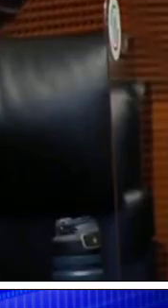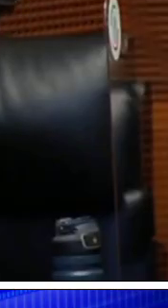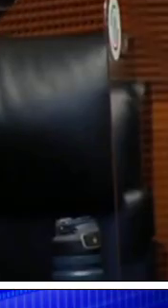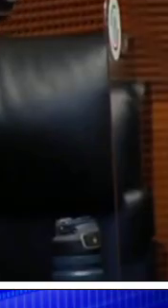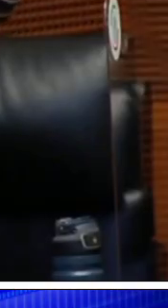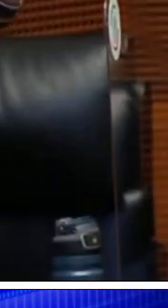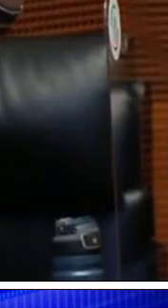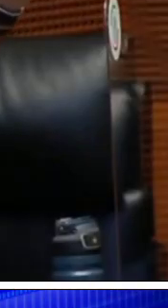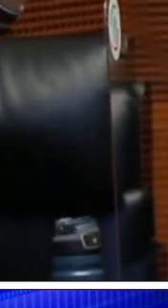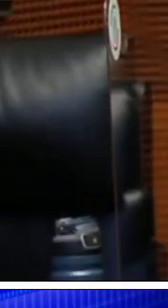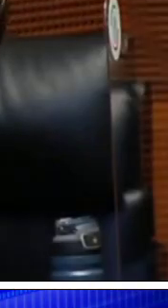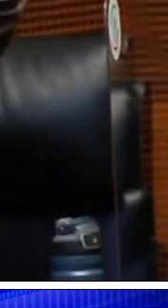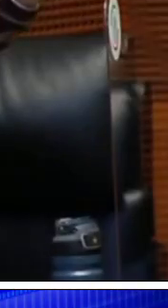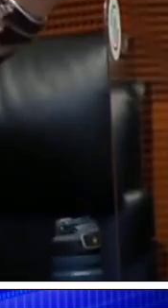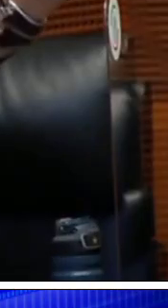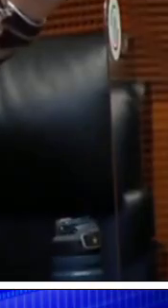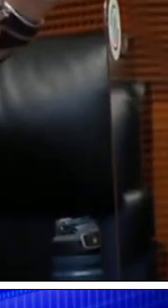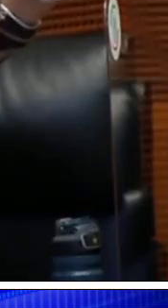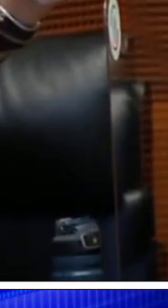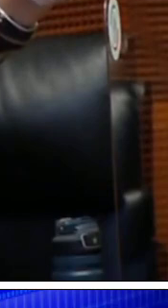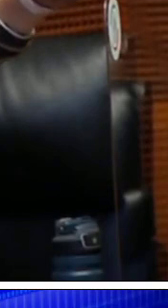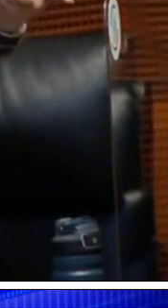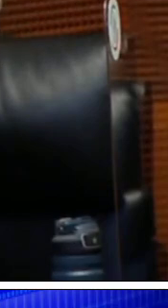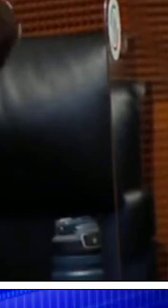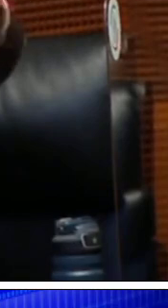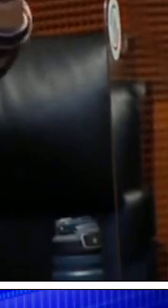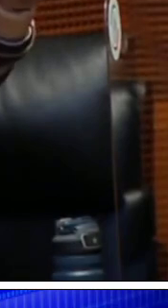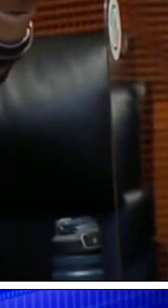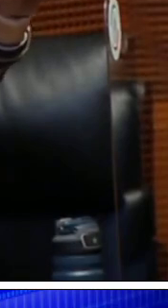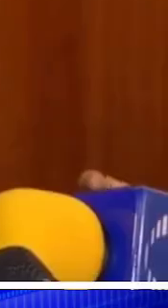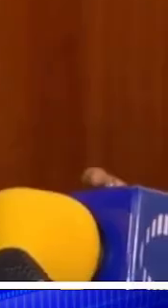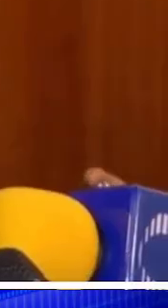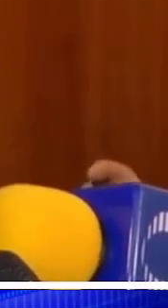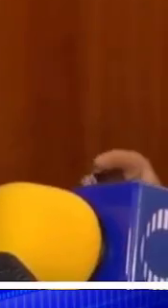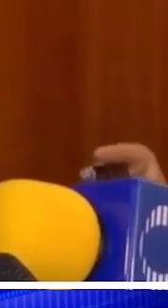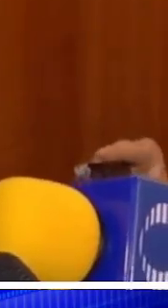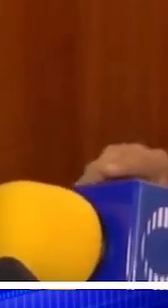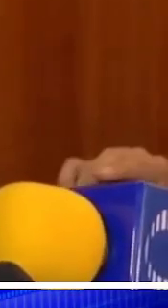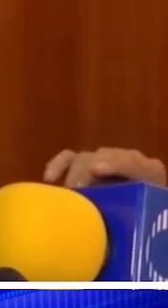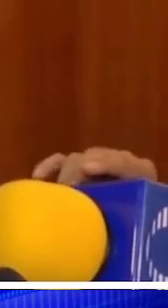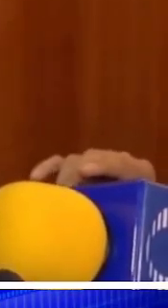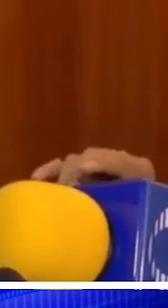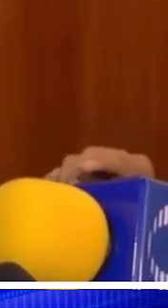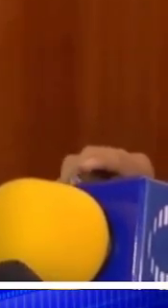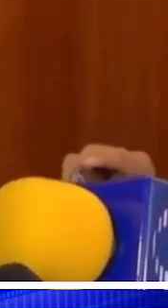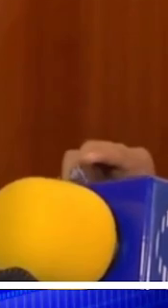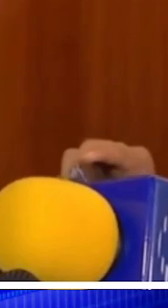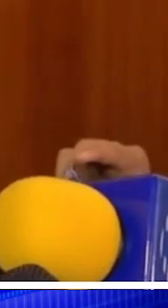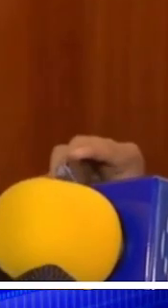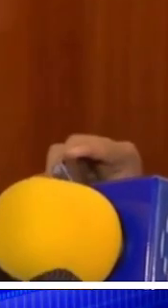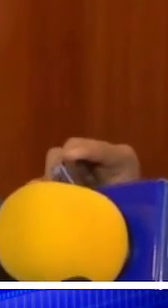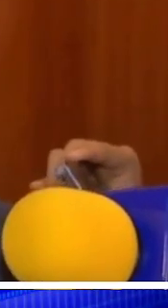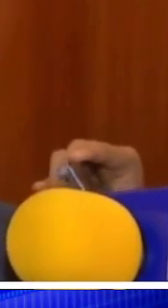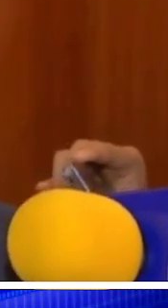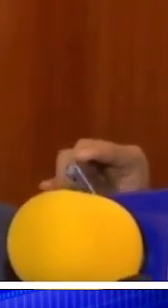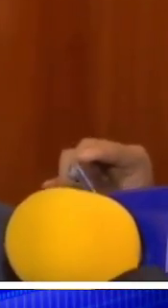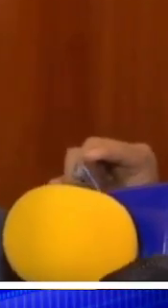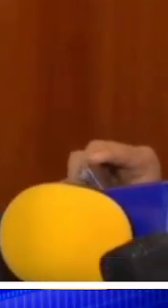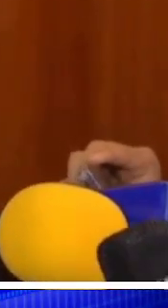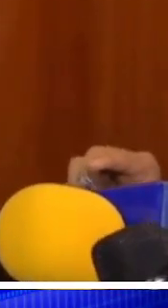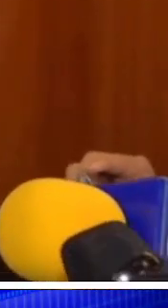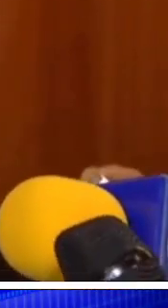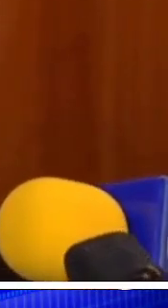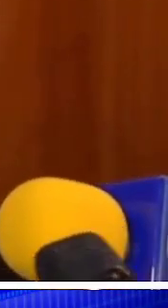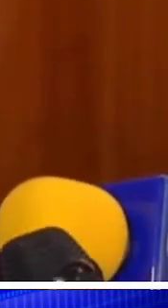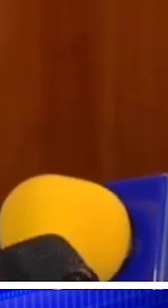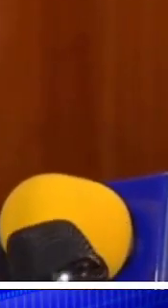alejandro armenta para que para que armenta no llegara y llegar a ricardo monreal y se cumpliera este